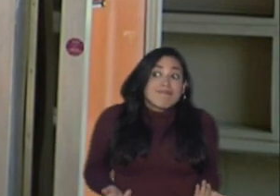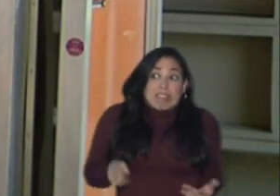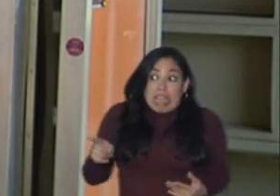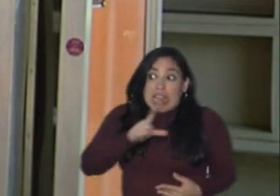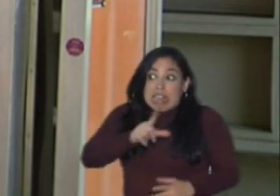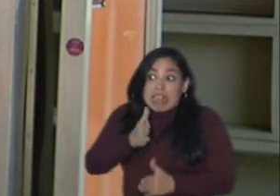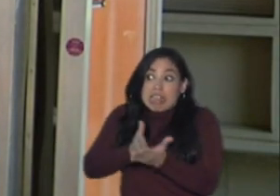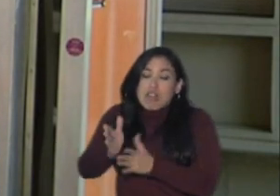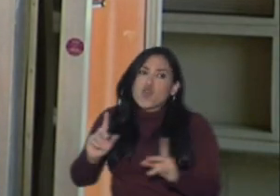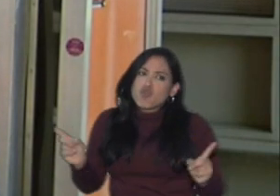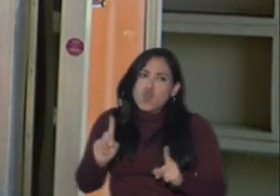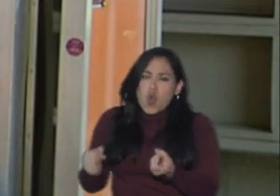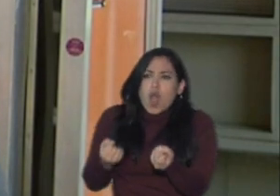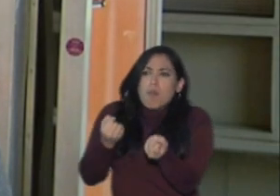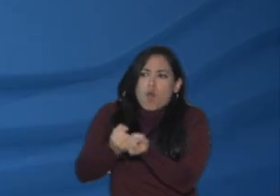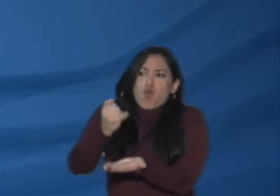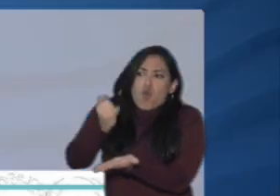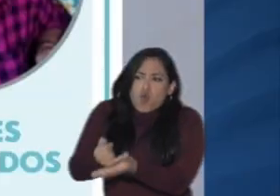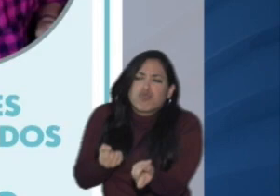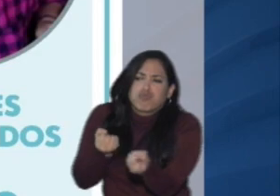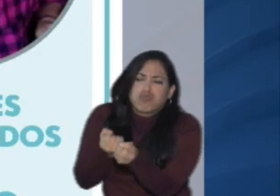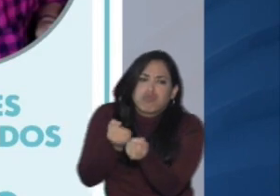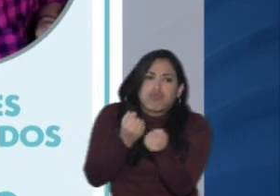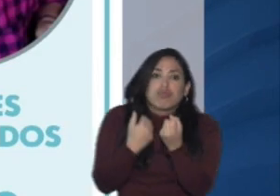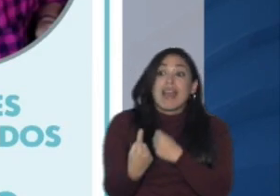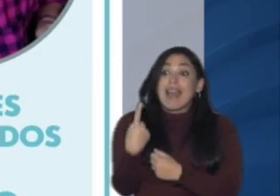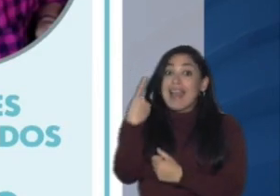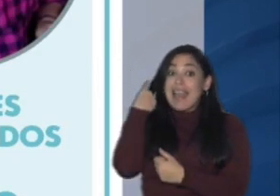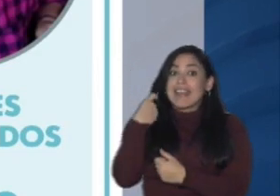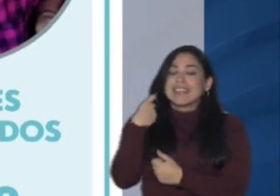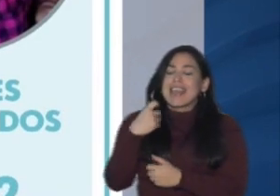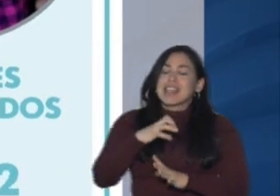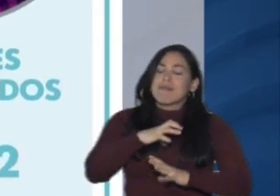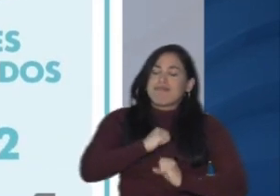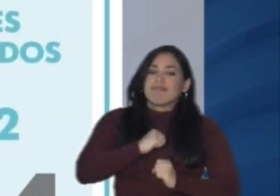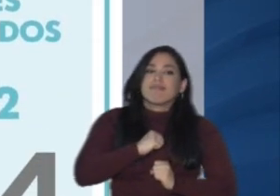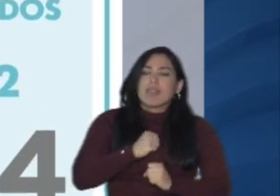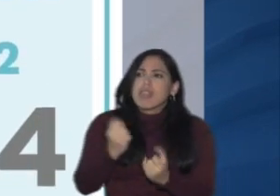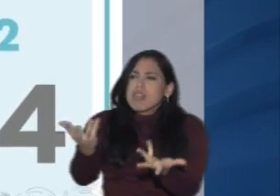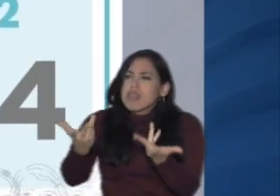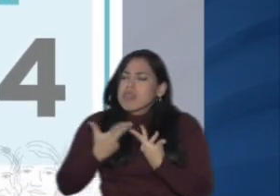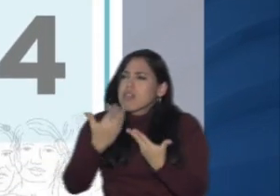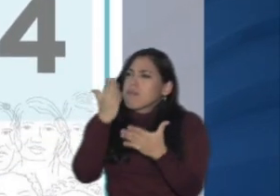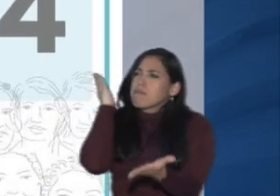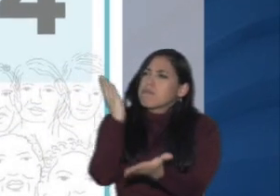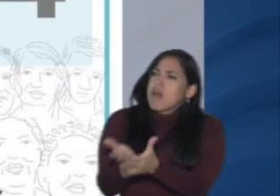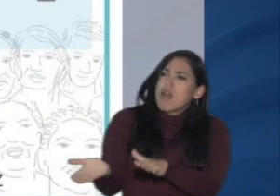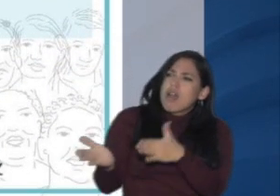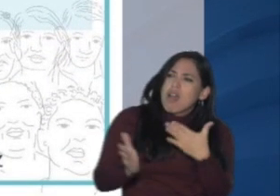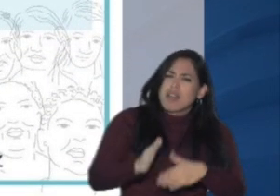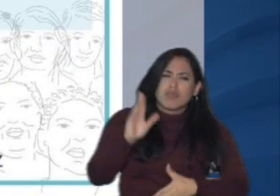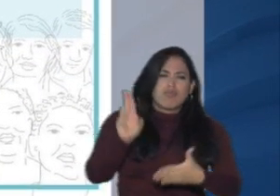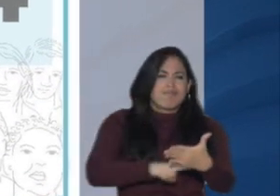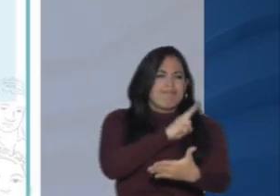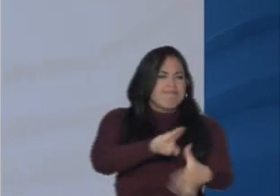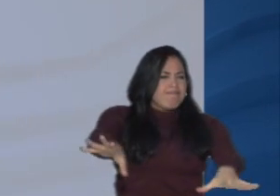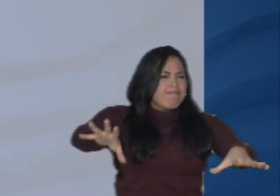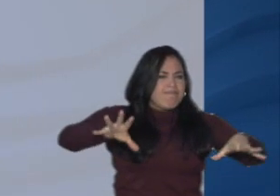pero todavía hacía parte de esta junta. El día de ayer, lamentablemente, nos enteramos de este caso, el cual